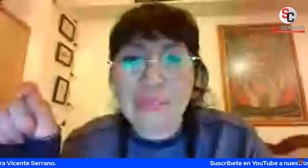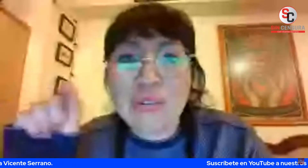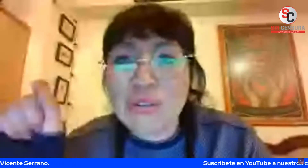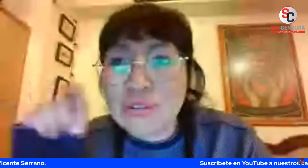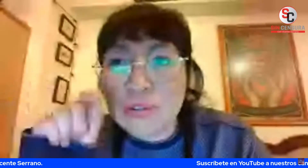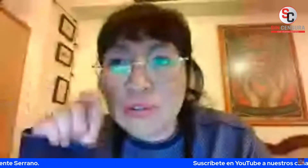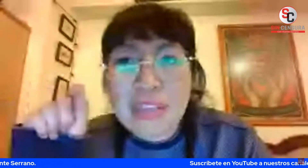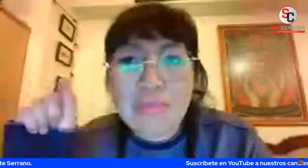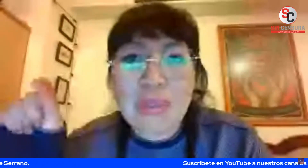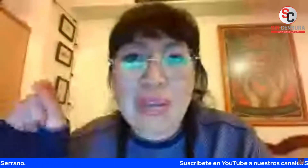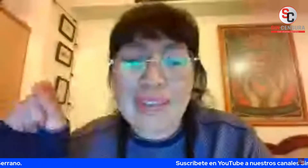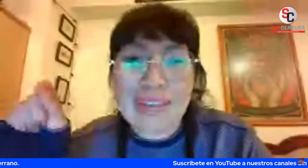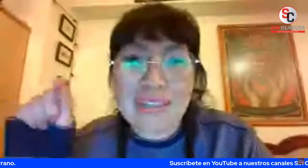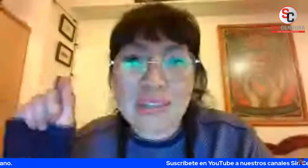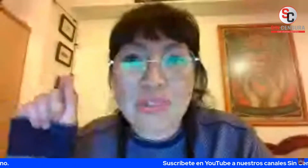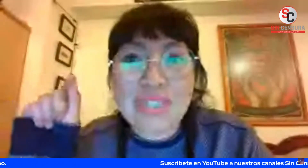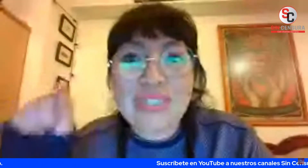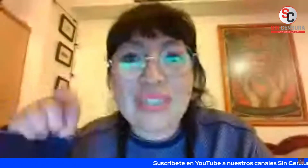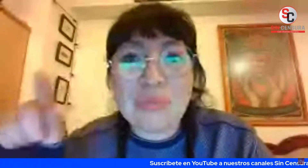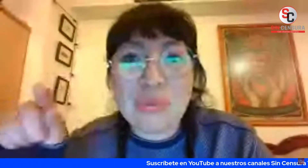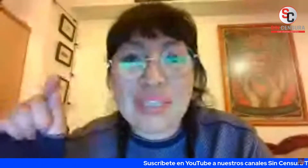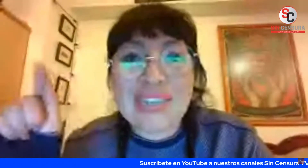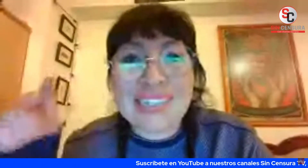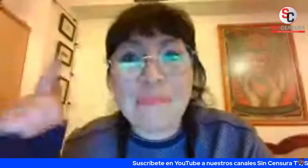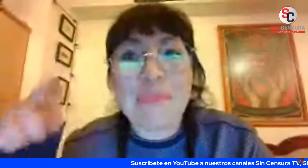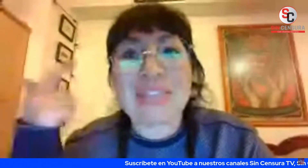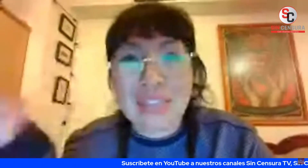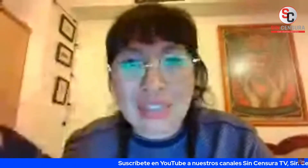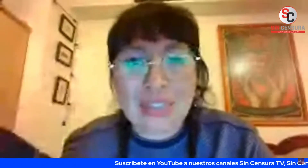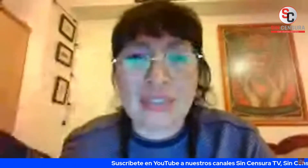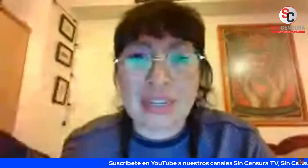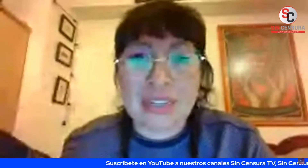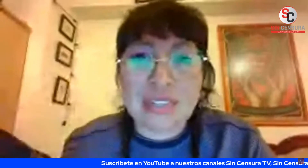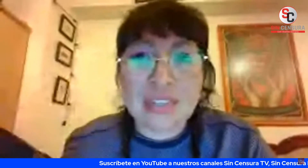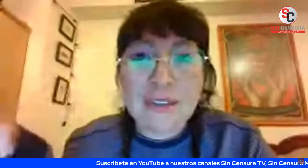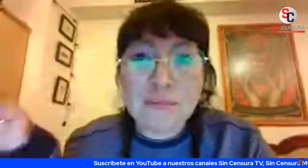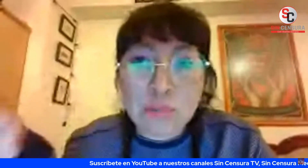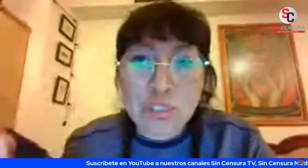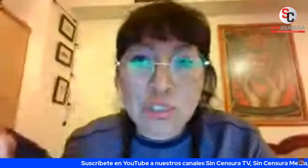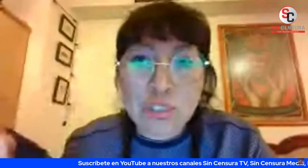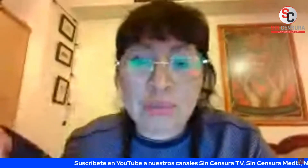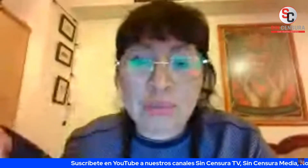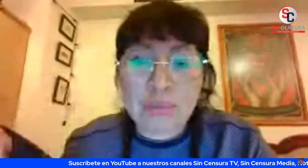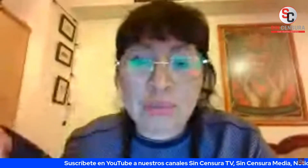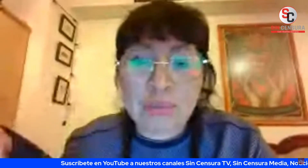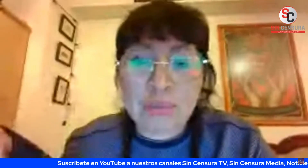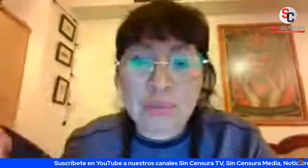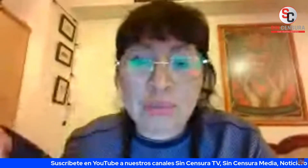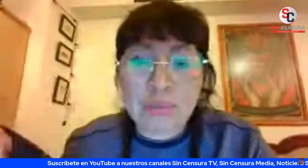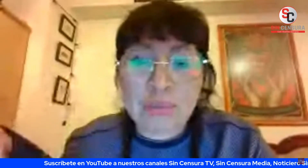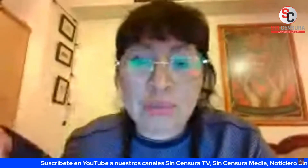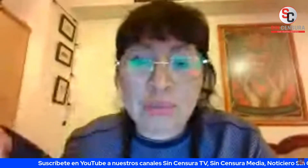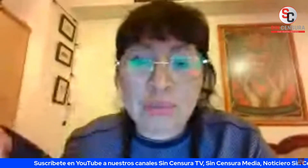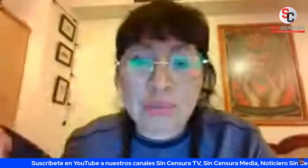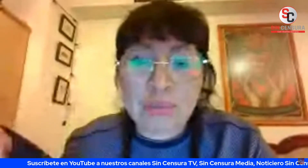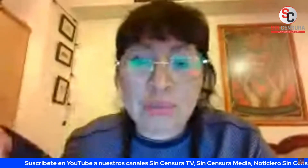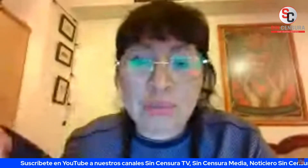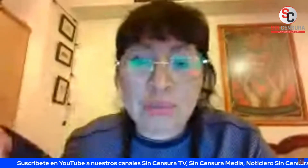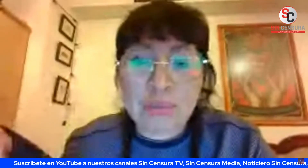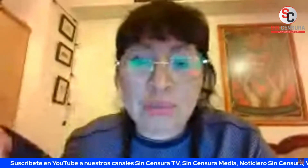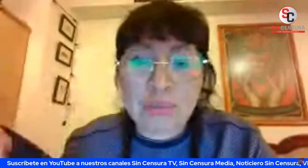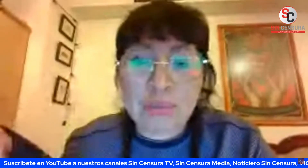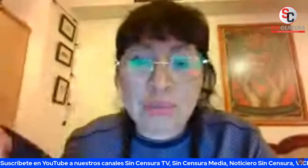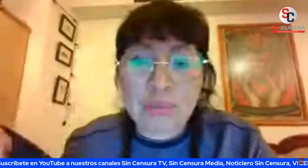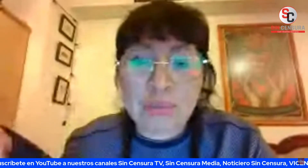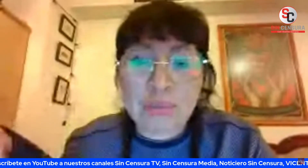esas individualidades representan intereses mucho más profundos, y yo creo que las mañaneras han permitido eso, ser una palestra